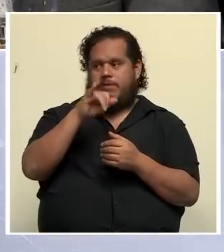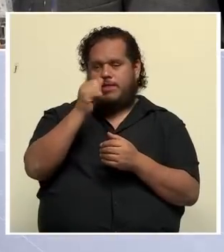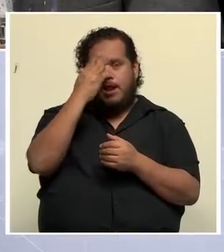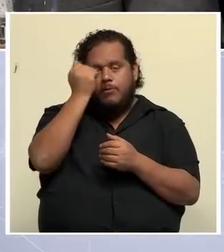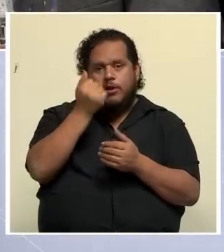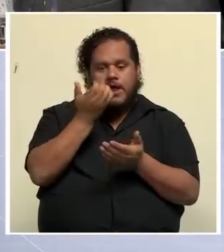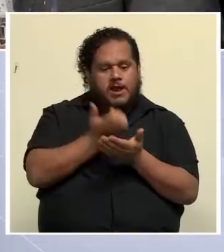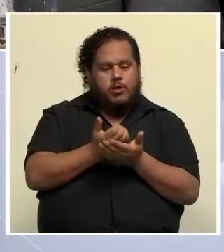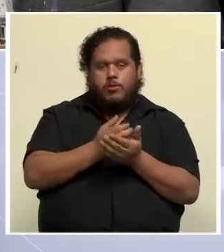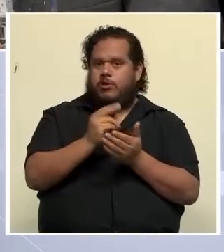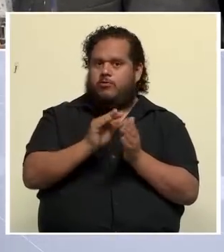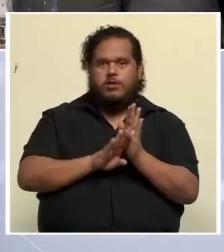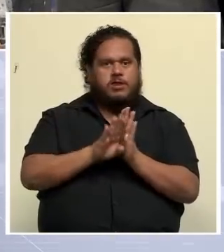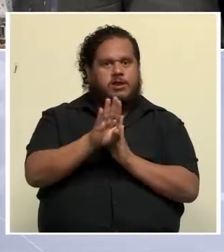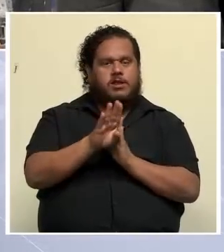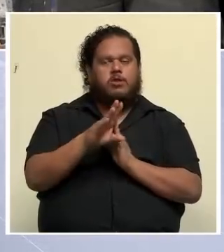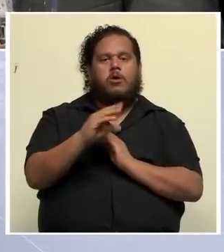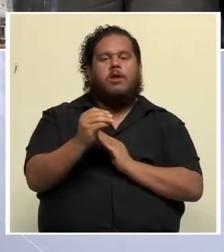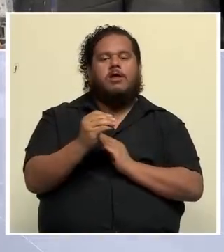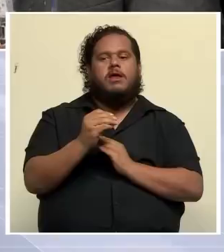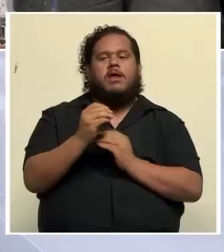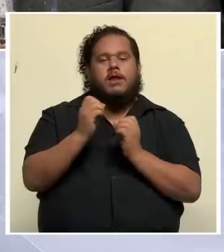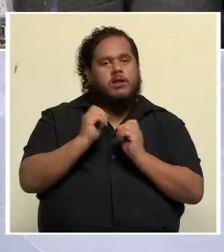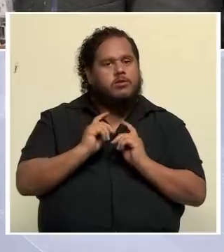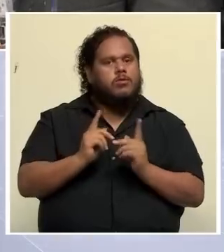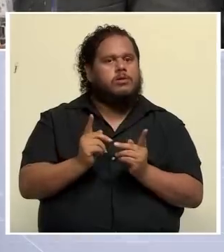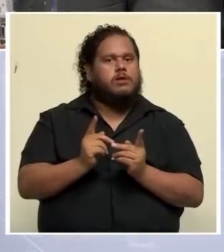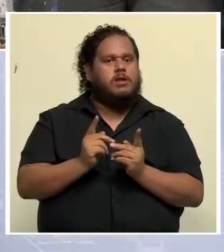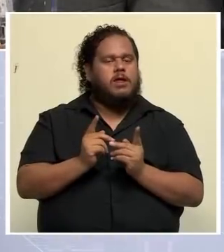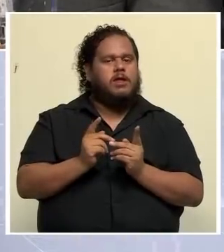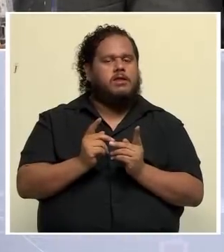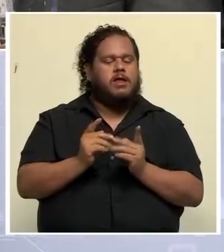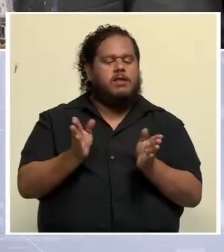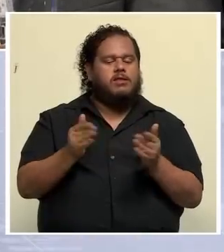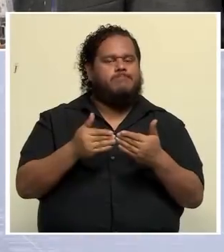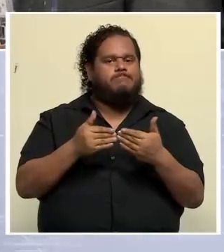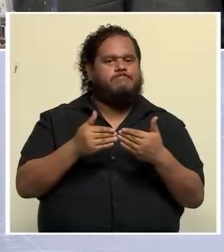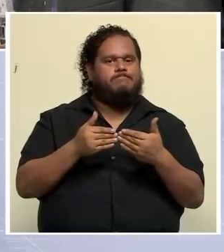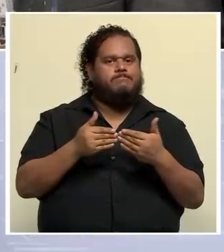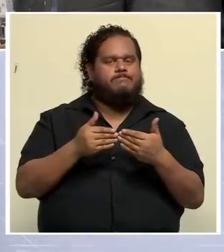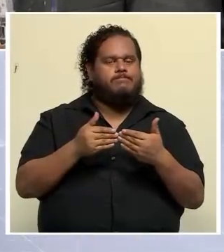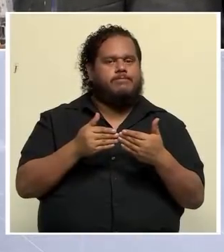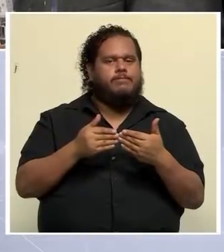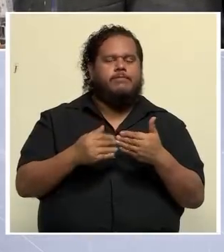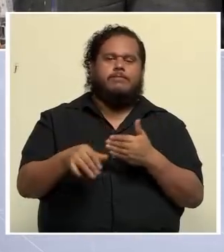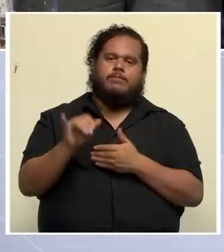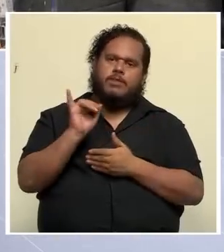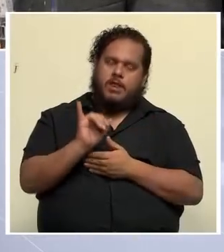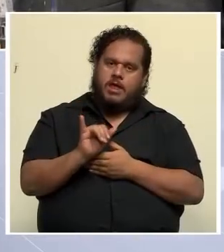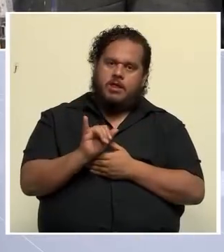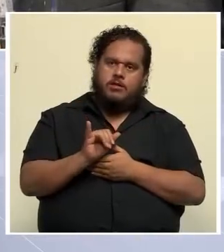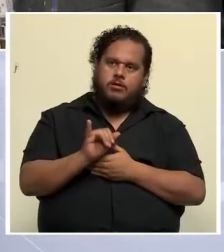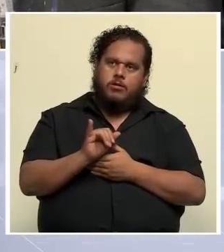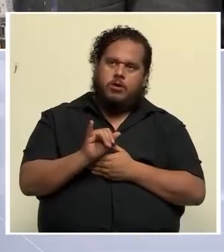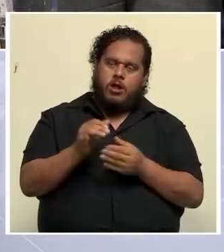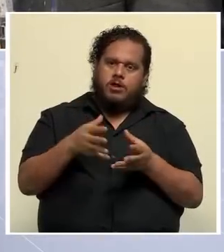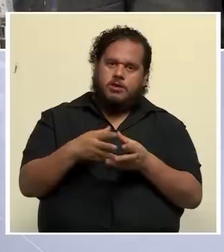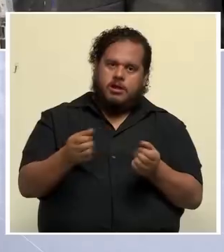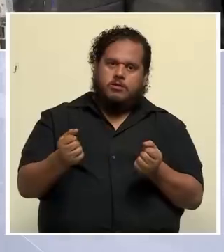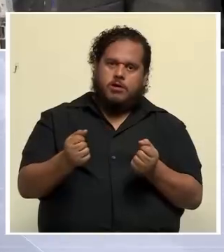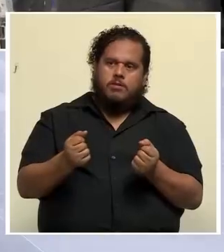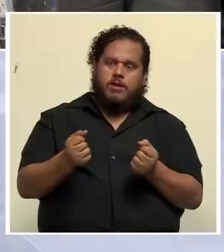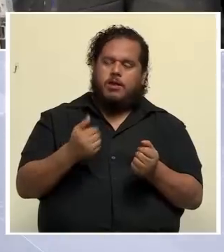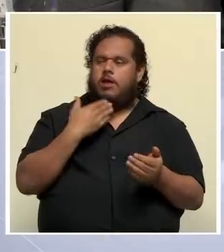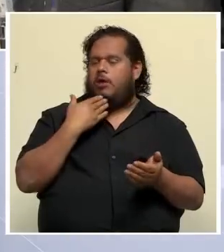está creciendo y las oportunidades se han cerrado. Y eso se resuelve